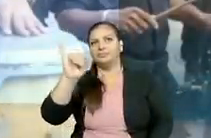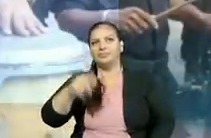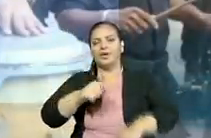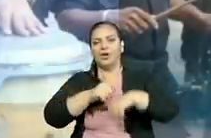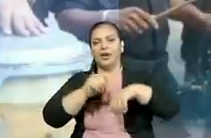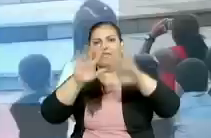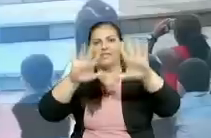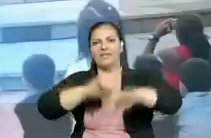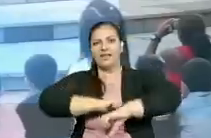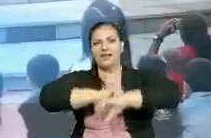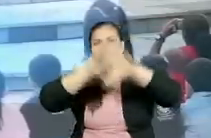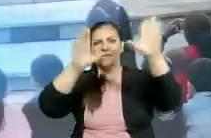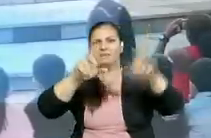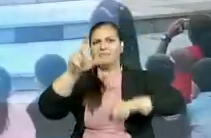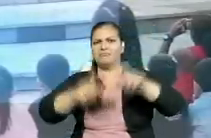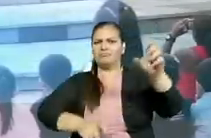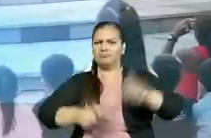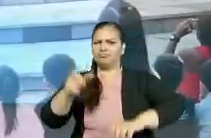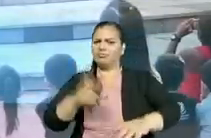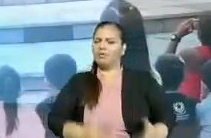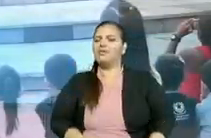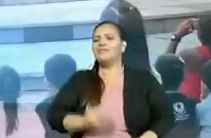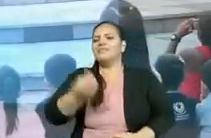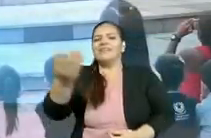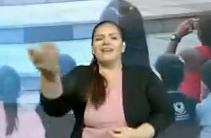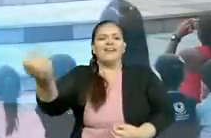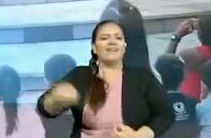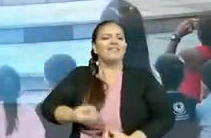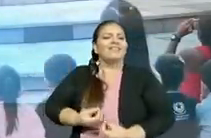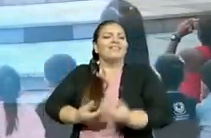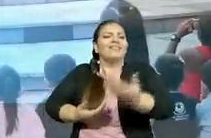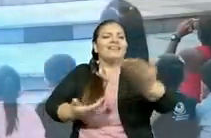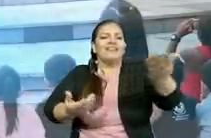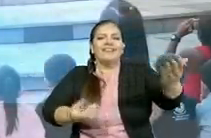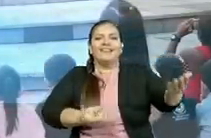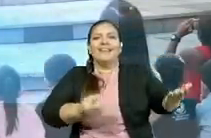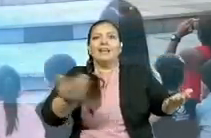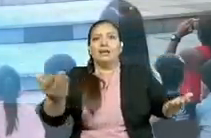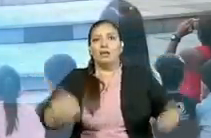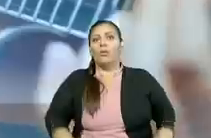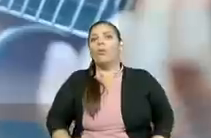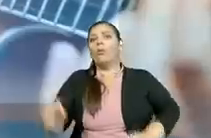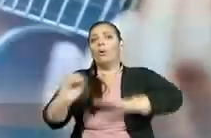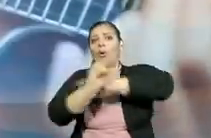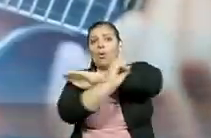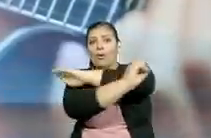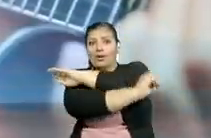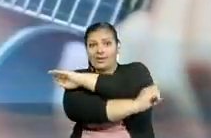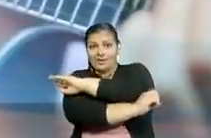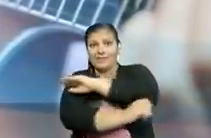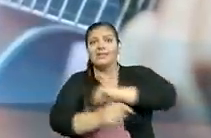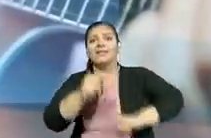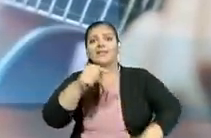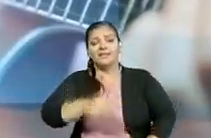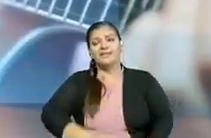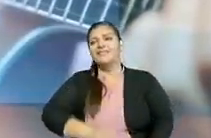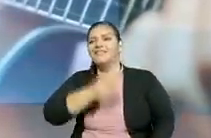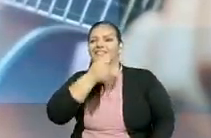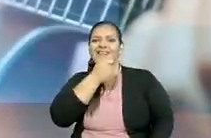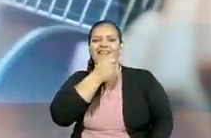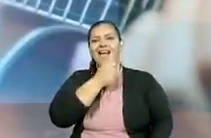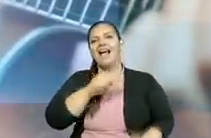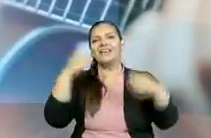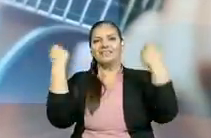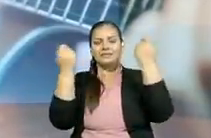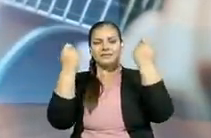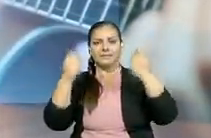con retretas musicales a las 10 de la mañana y a las 8 de la noche en la Ciudadela Las Orquídeas, festivales artísticos. El domingo 7